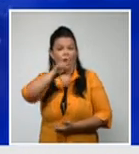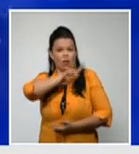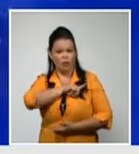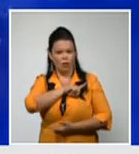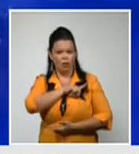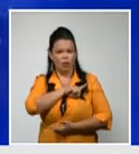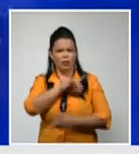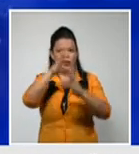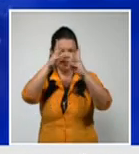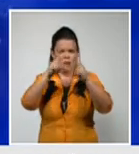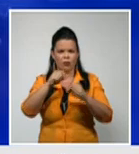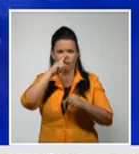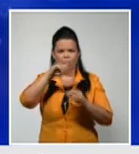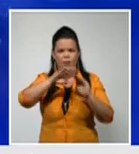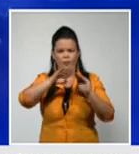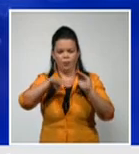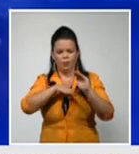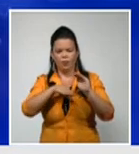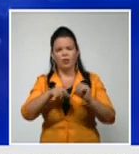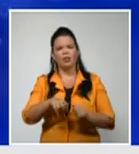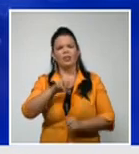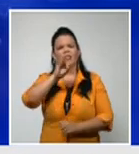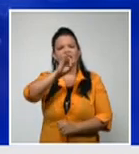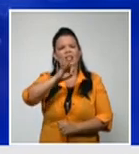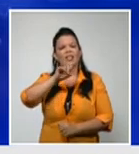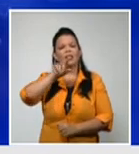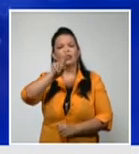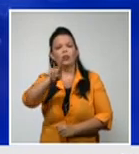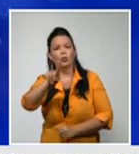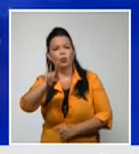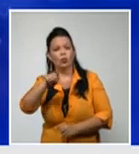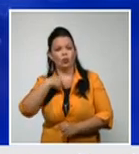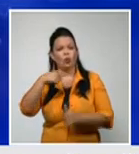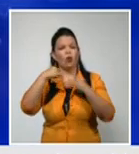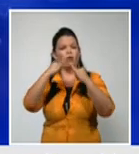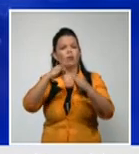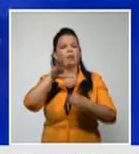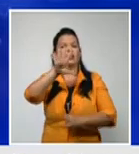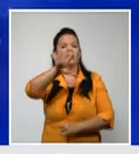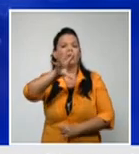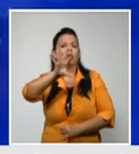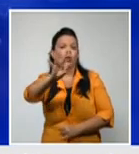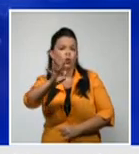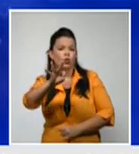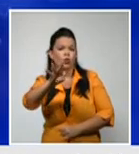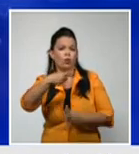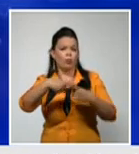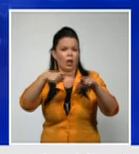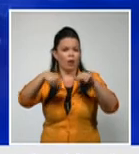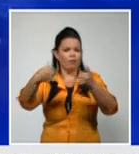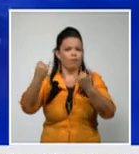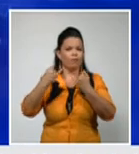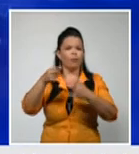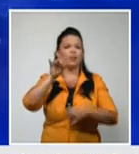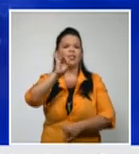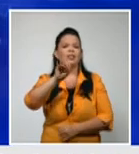fueron 71, no 58 como yo había dicho, y que con esto ya se acumulan